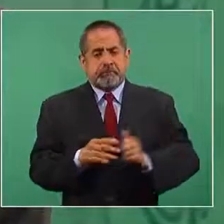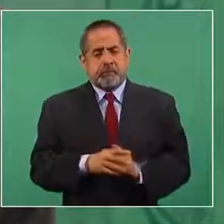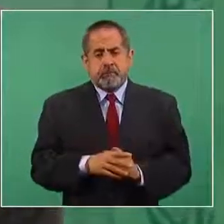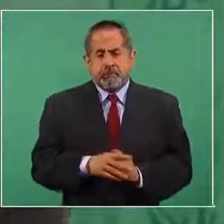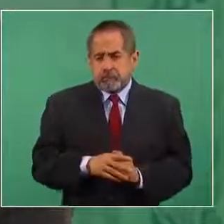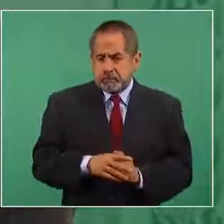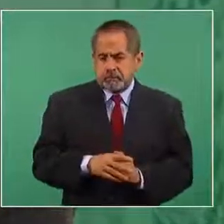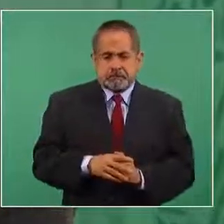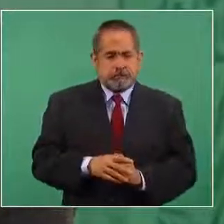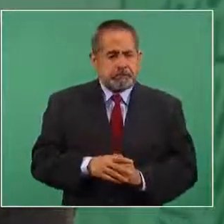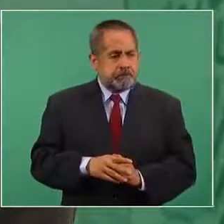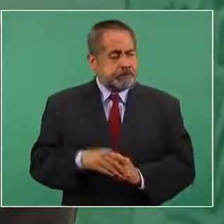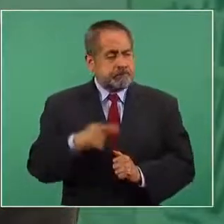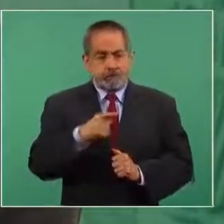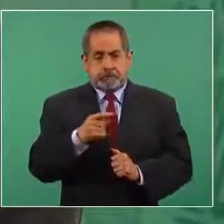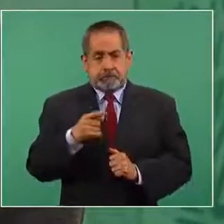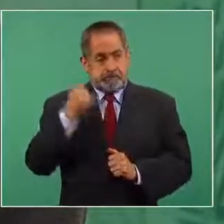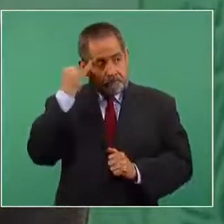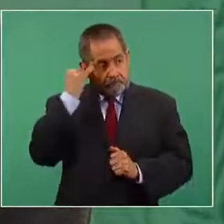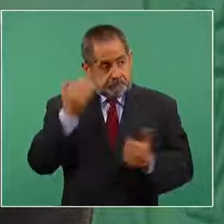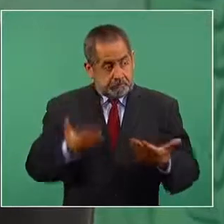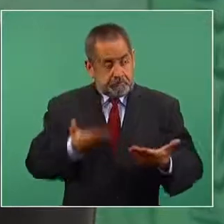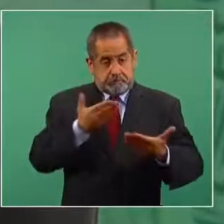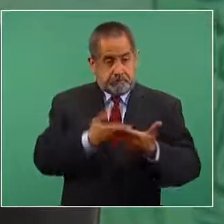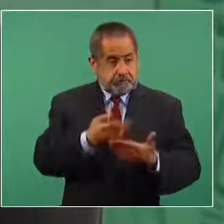se planteó